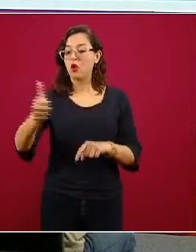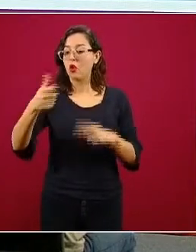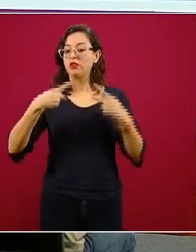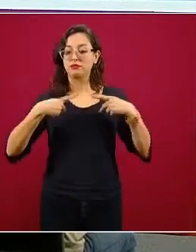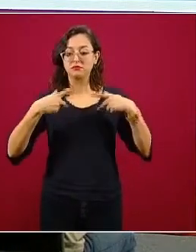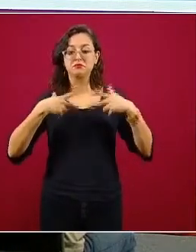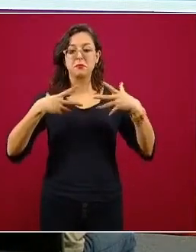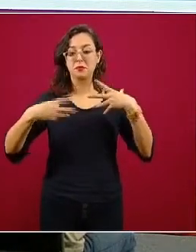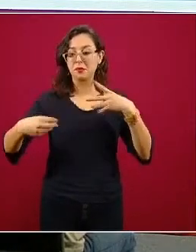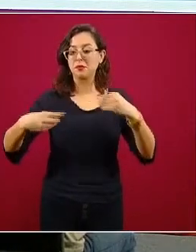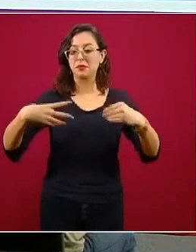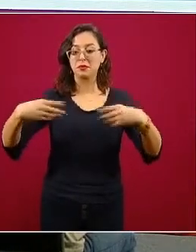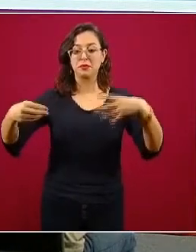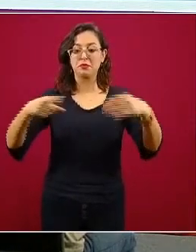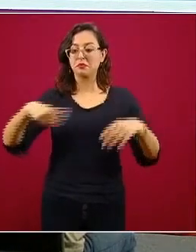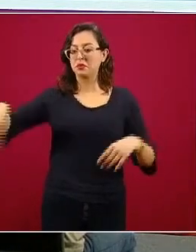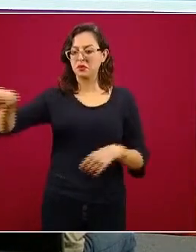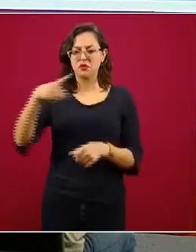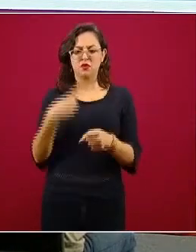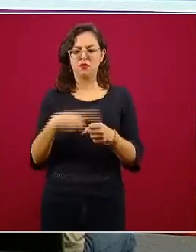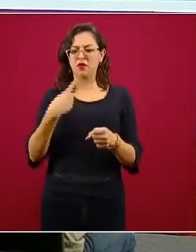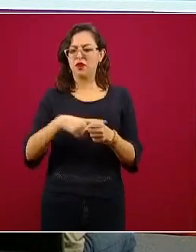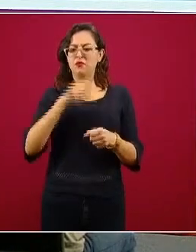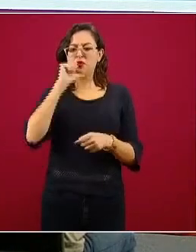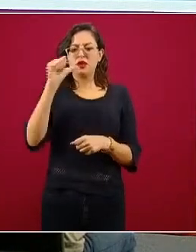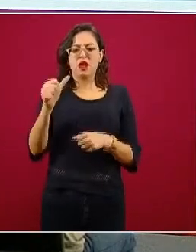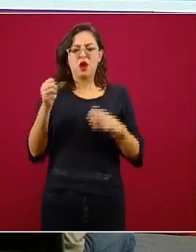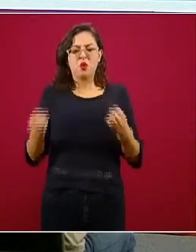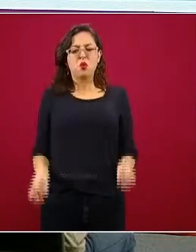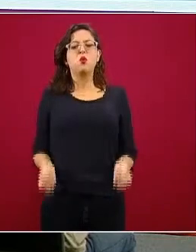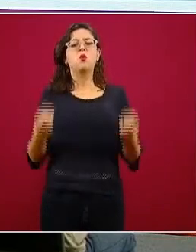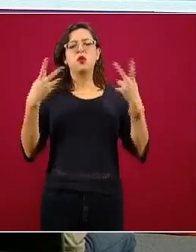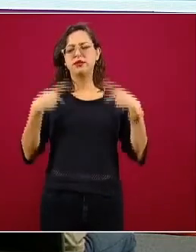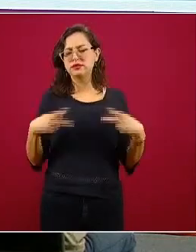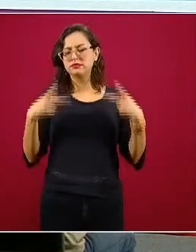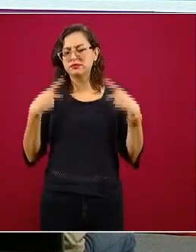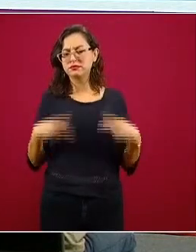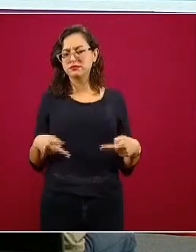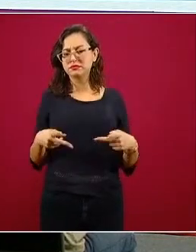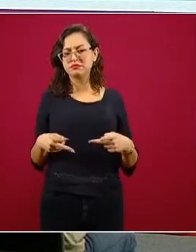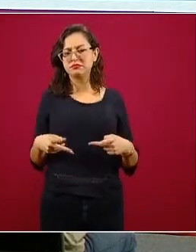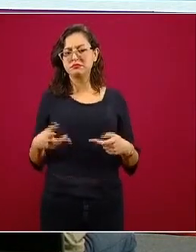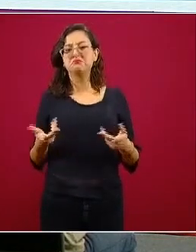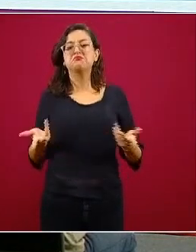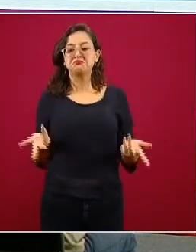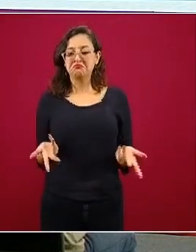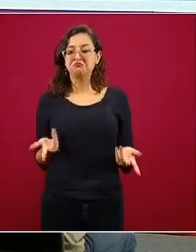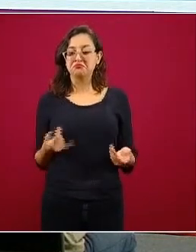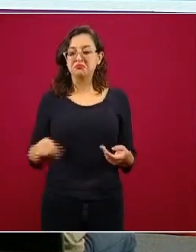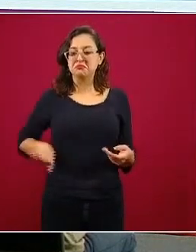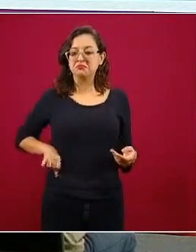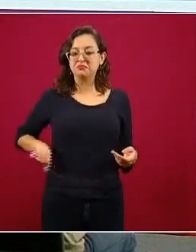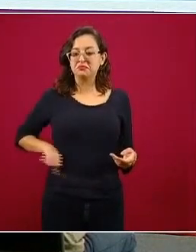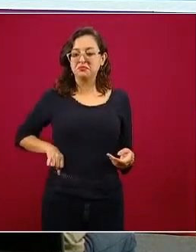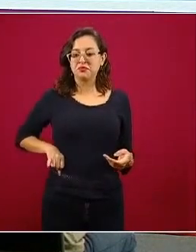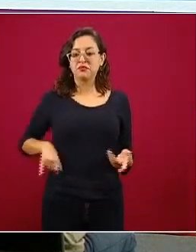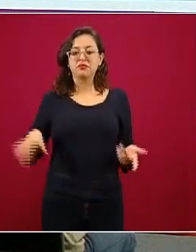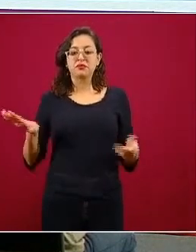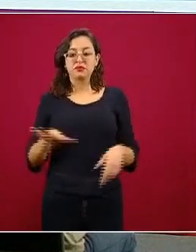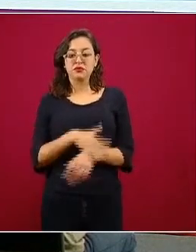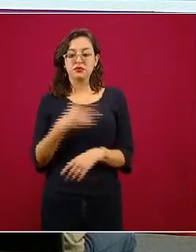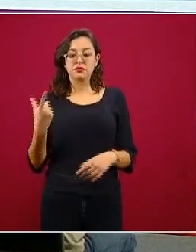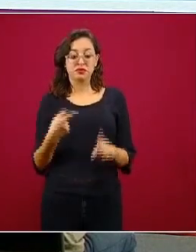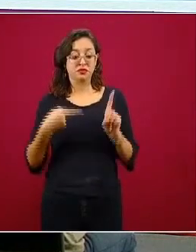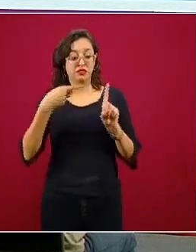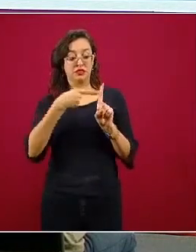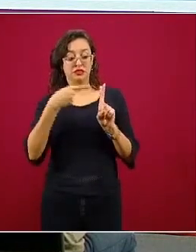otras personas que no tienen COVID. ¿Cuántas son esas personas? Interesa saberlo, porque si contagia a